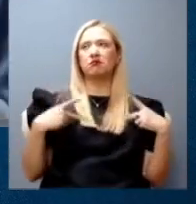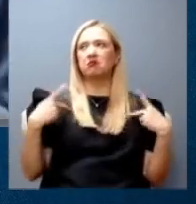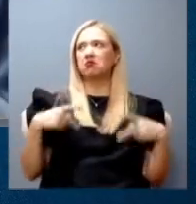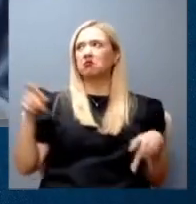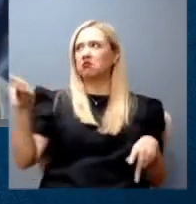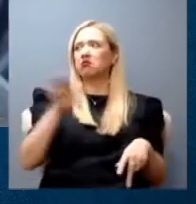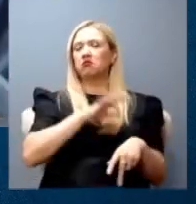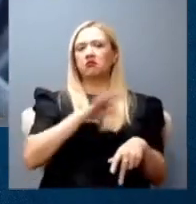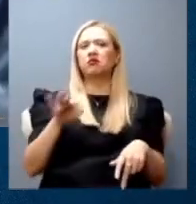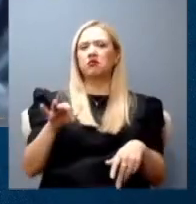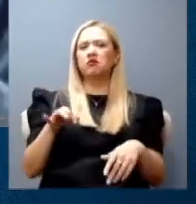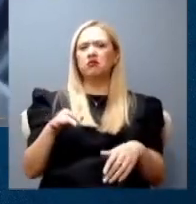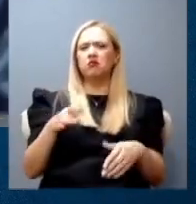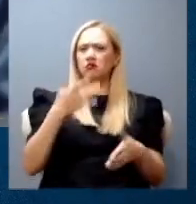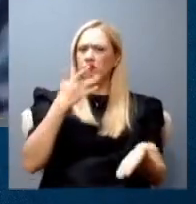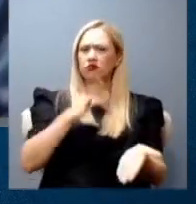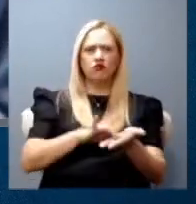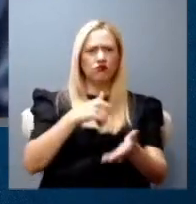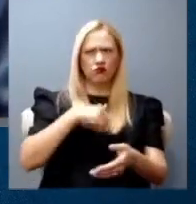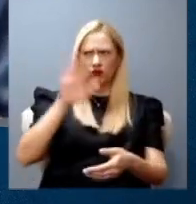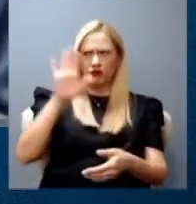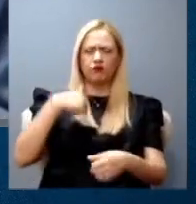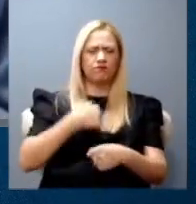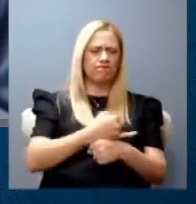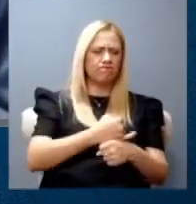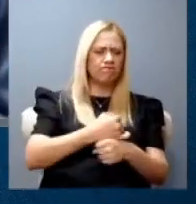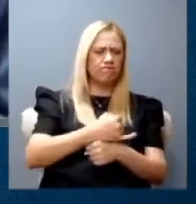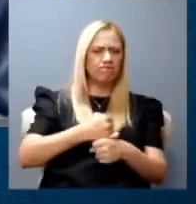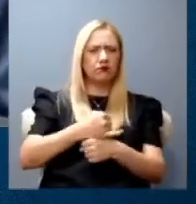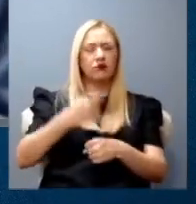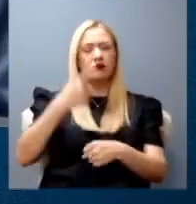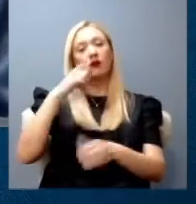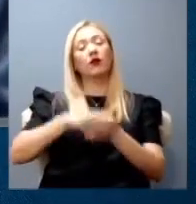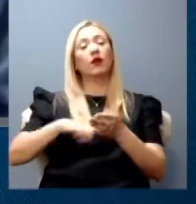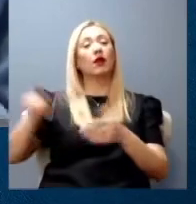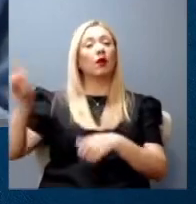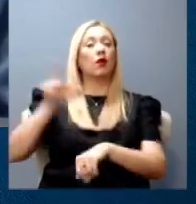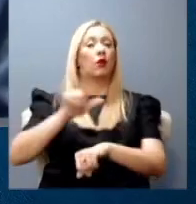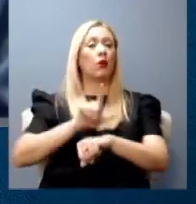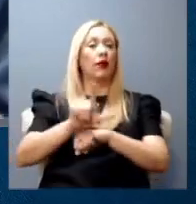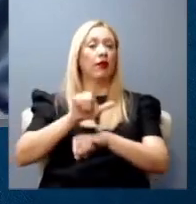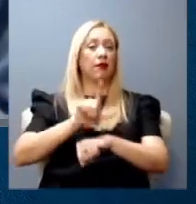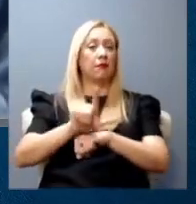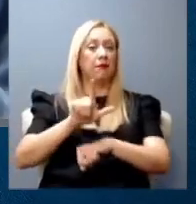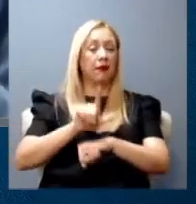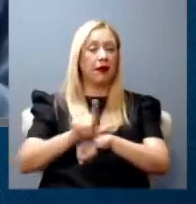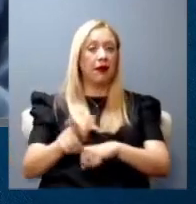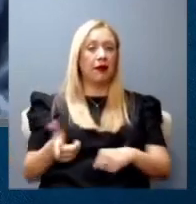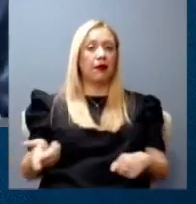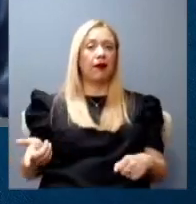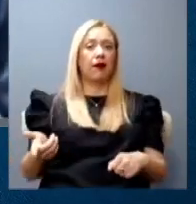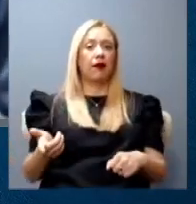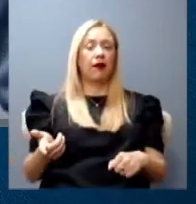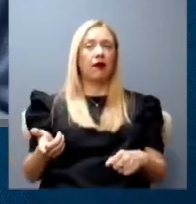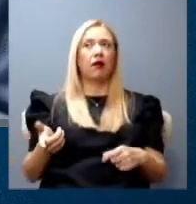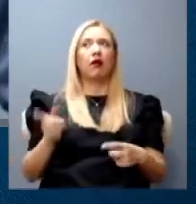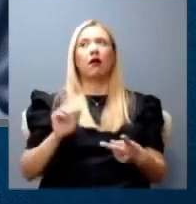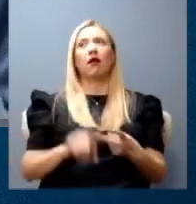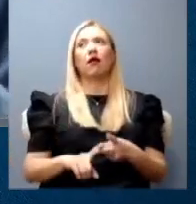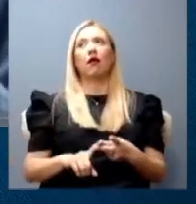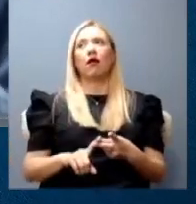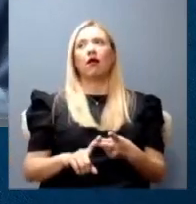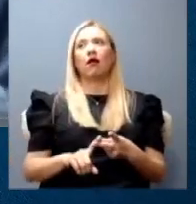la investigación concreta de estos crímenes. Tenemos el caso, por ejemplo, en Guatemala, la CICIG, o por ejemplo